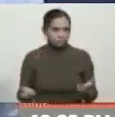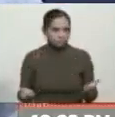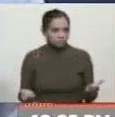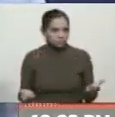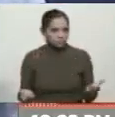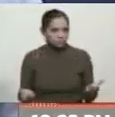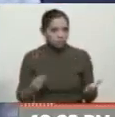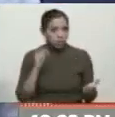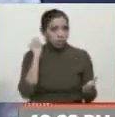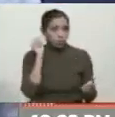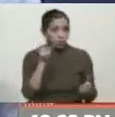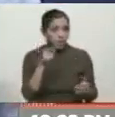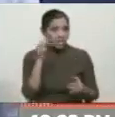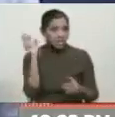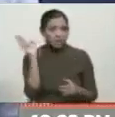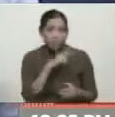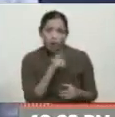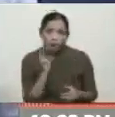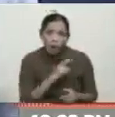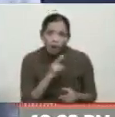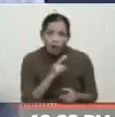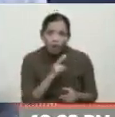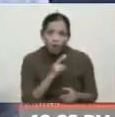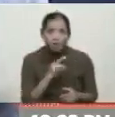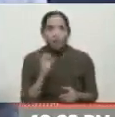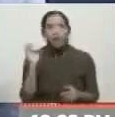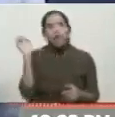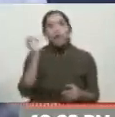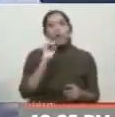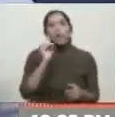O eres rojo, o eres